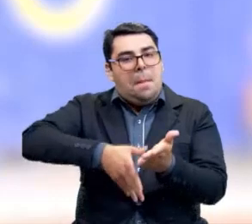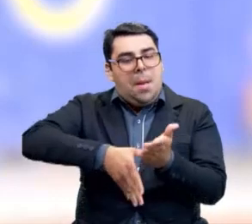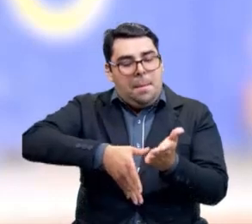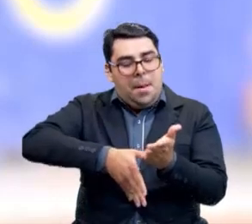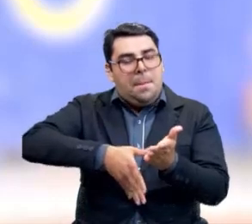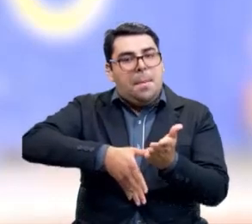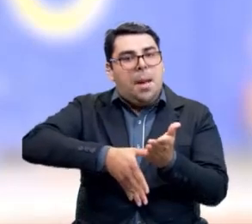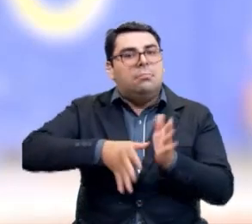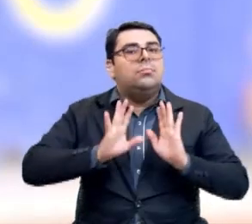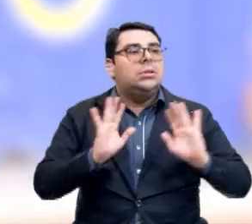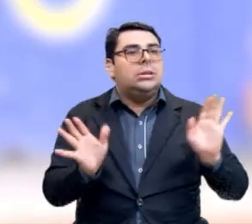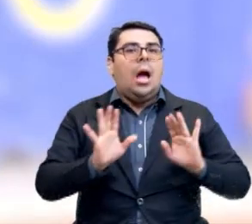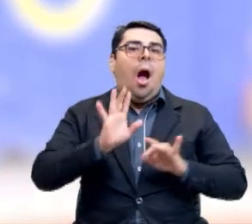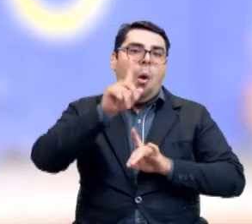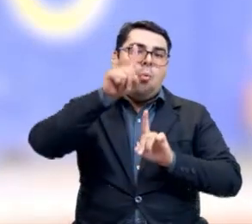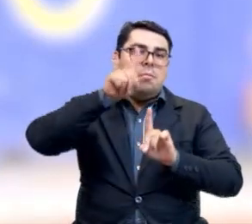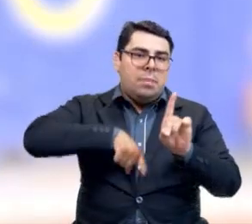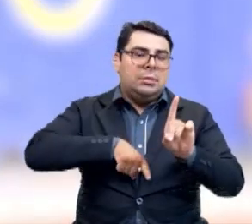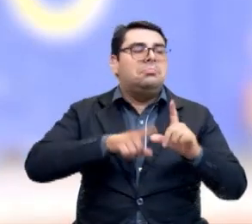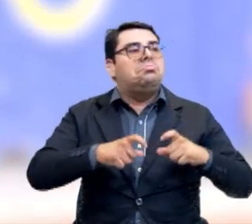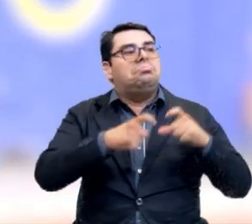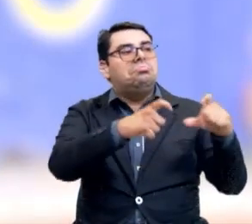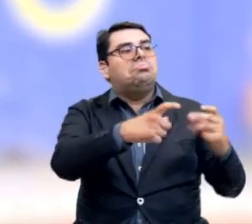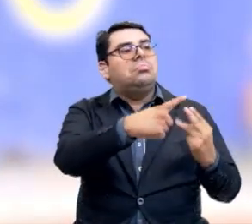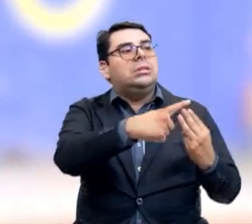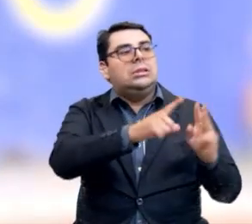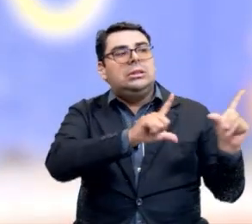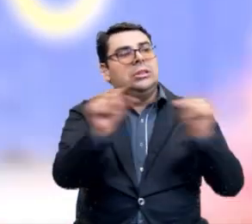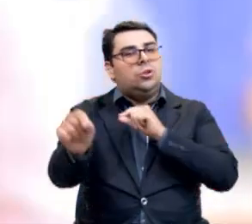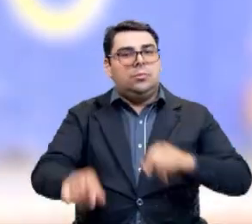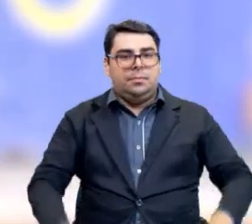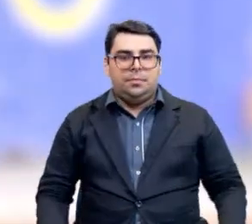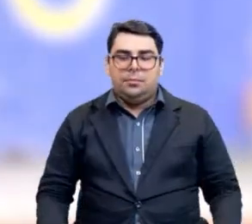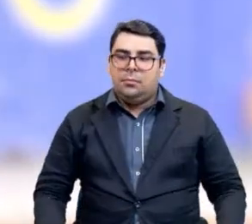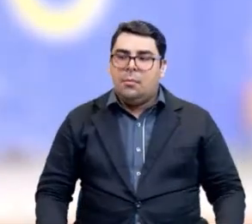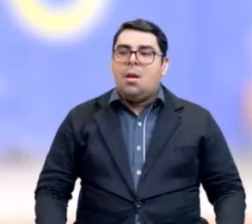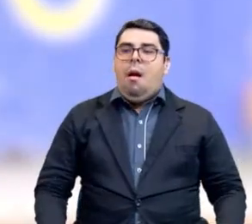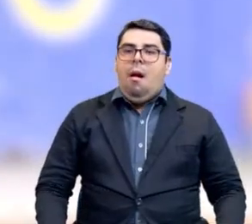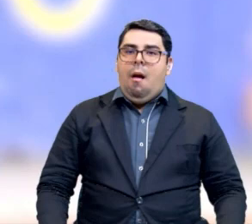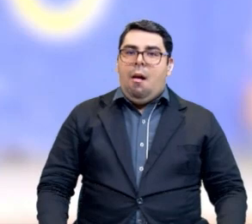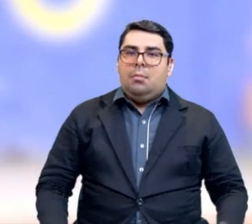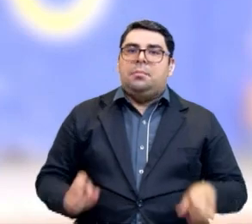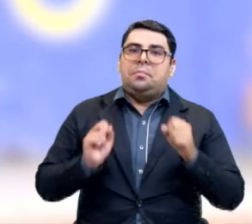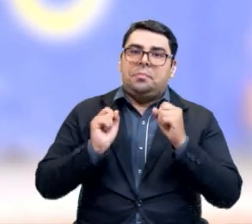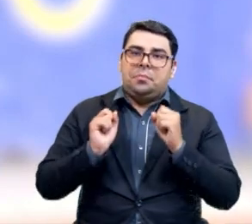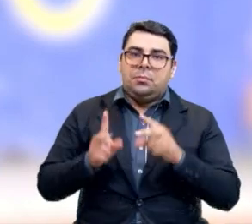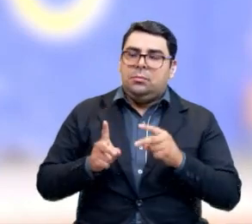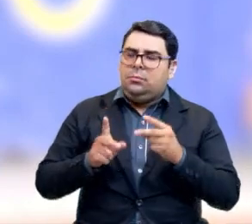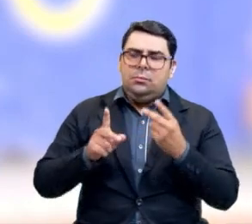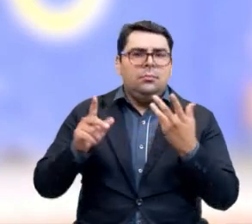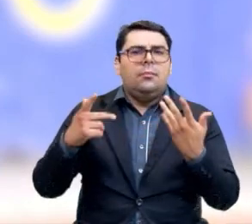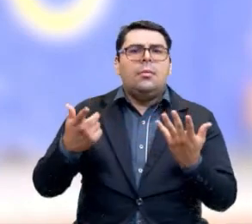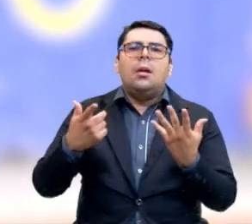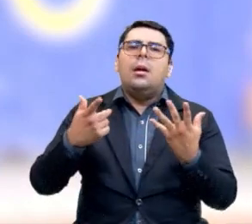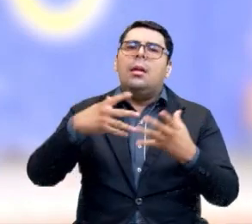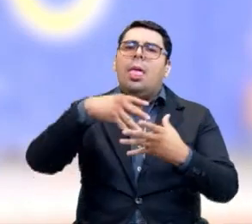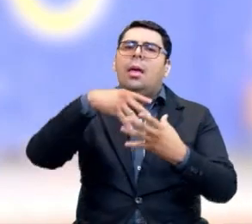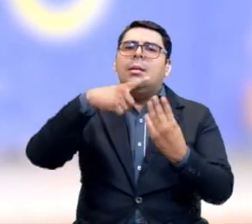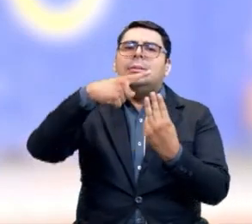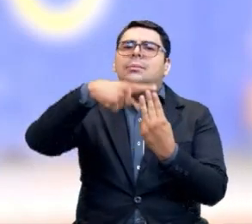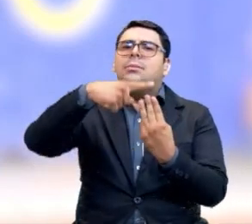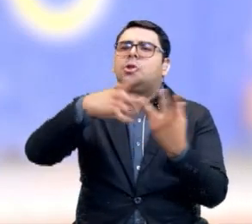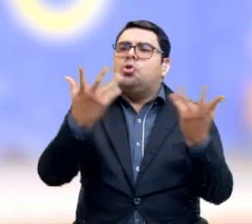vemos en un mes para hacer la entrega de la licencia. Ok, ¿y eso entonces en qué tránsito me quedaría la licencia? De acá